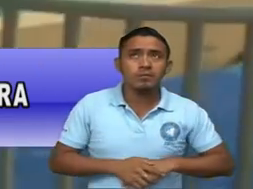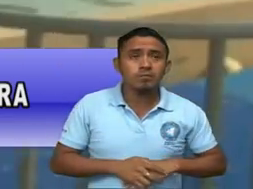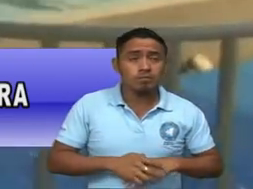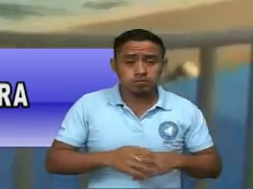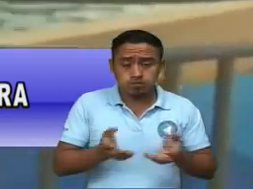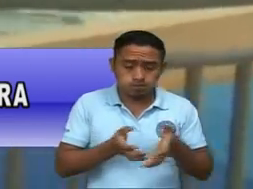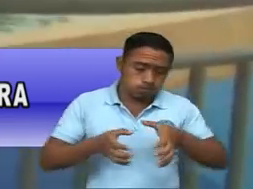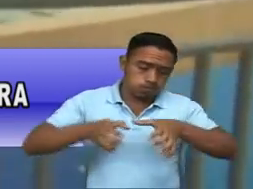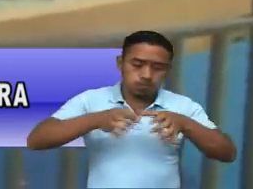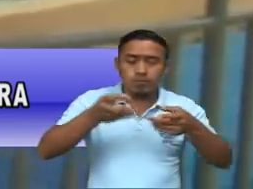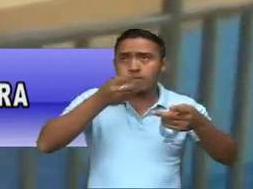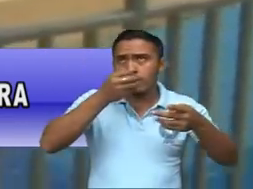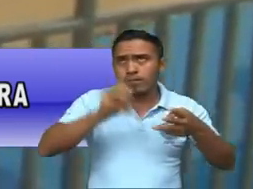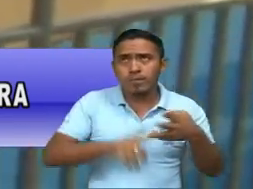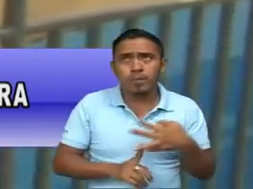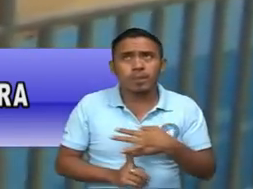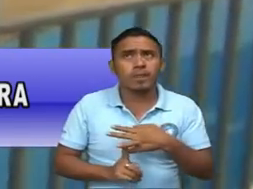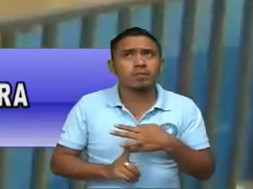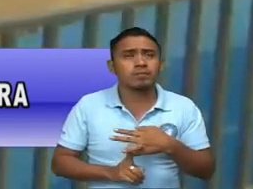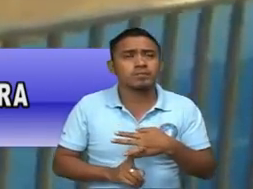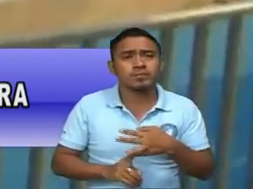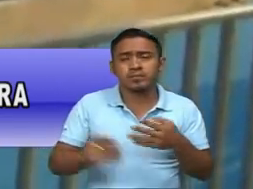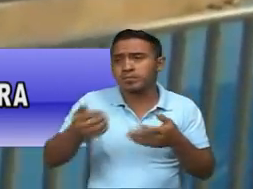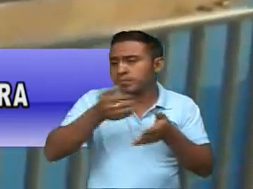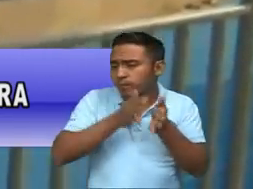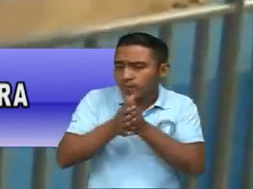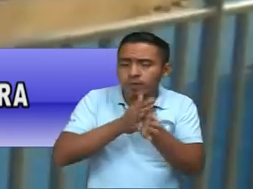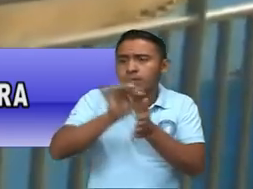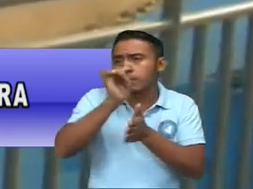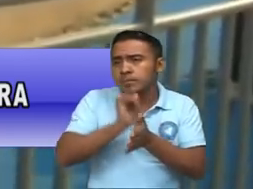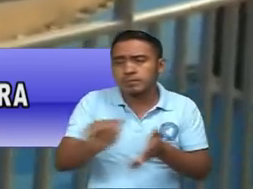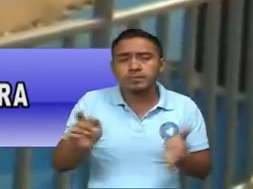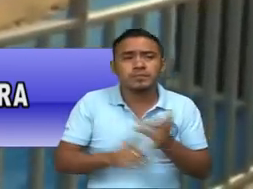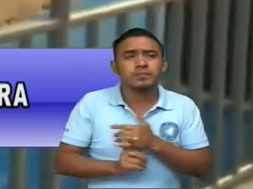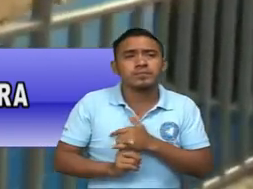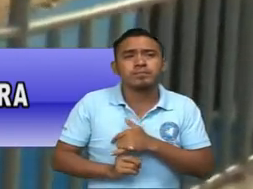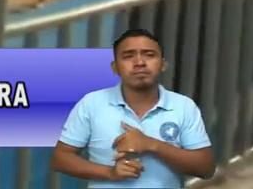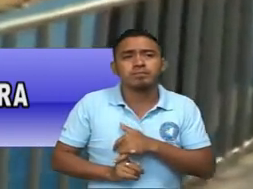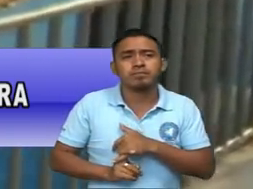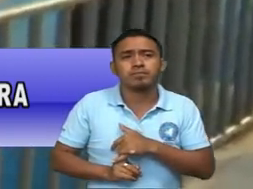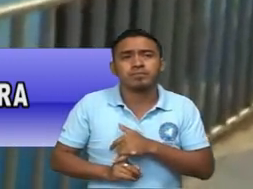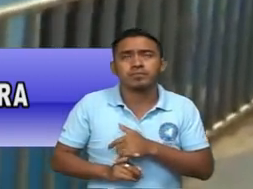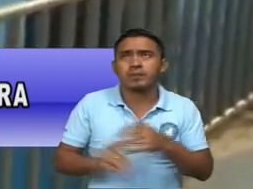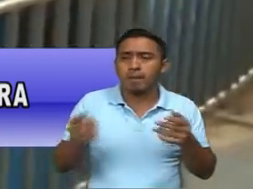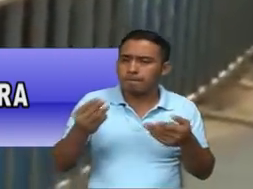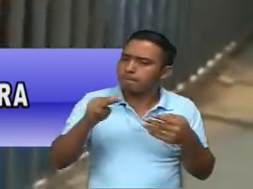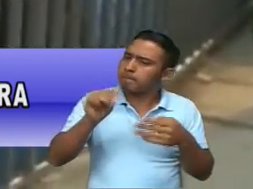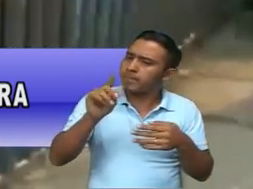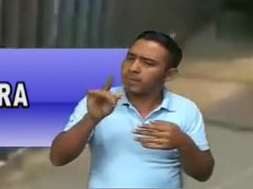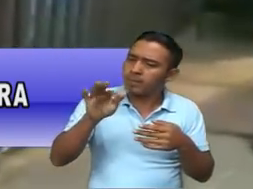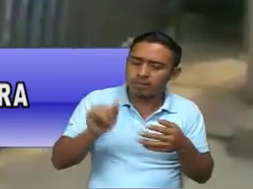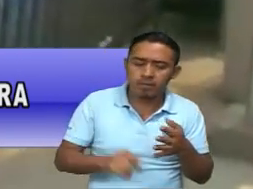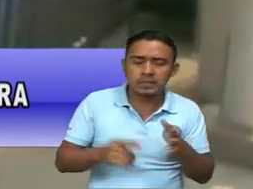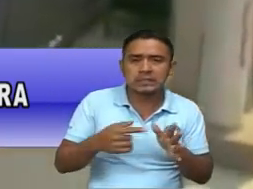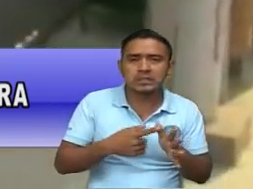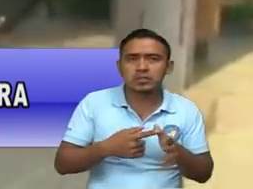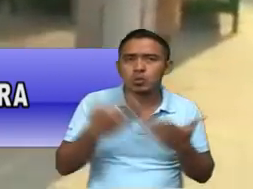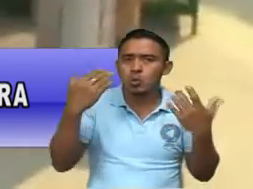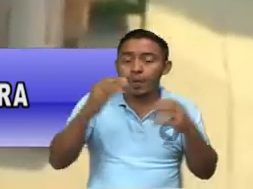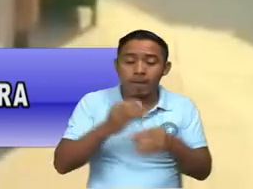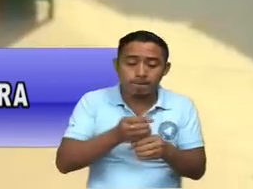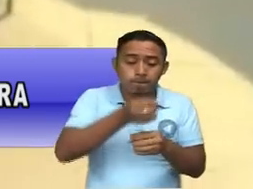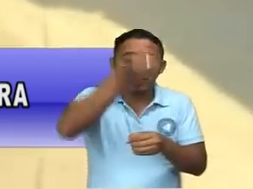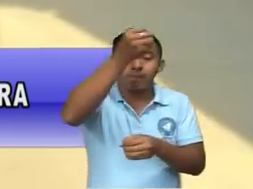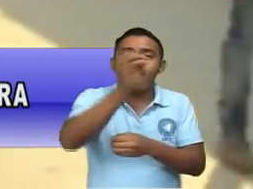artesanía, comidas, bebidas, también lo que es madera, hecho en bambú,